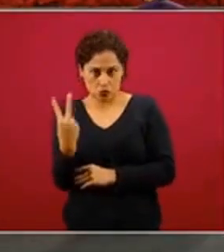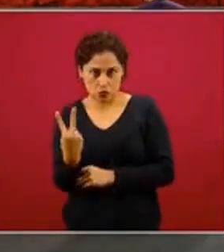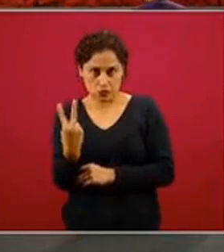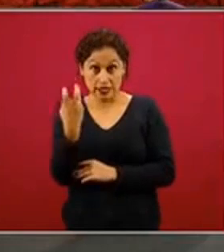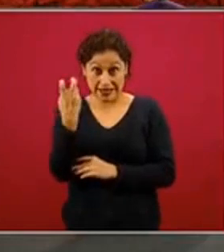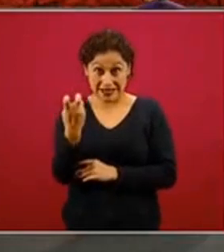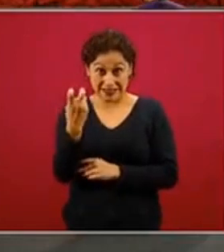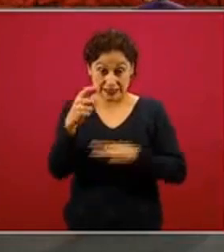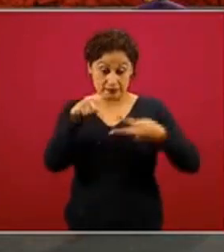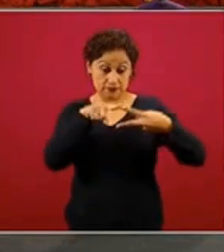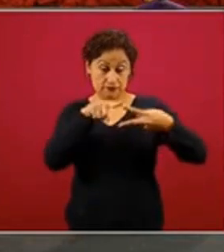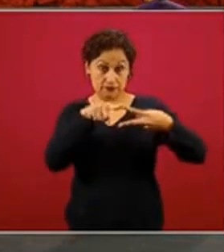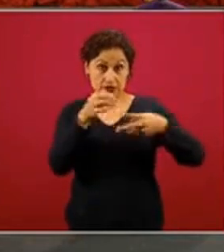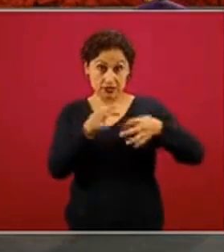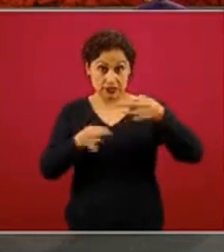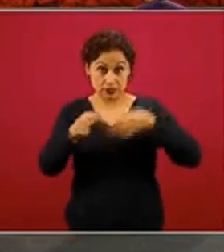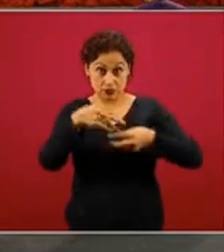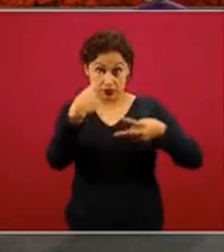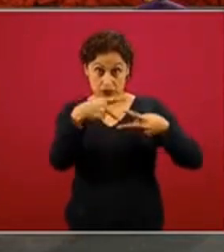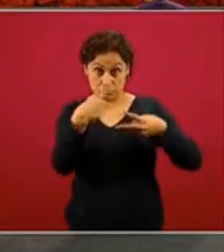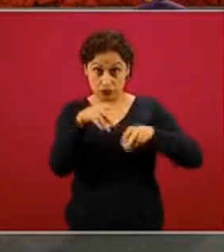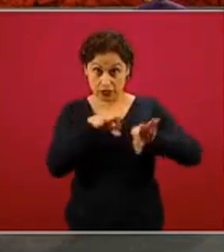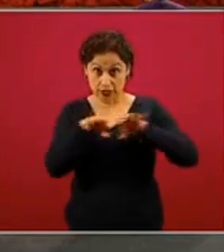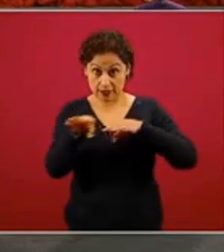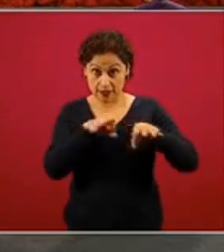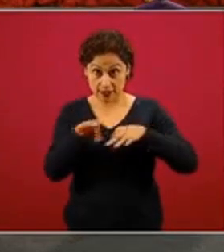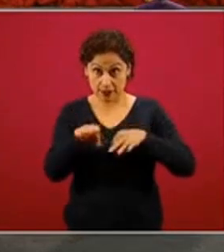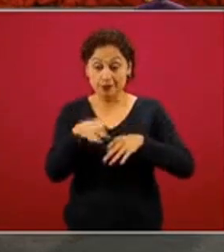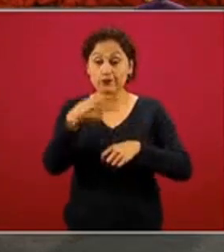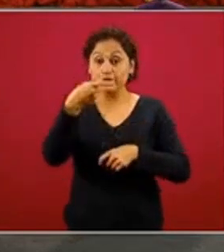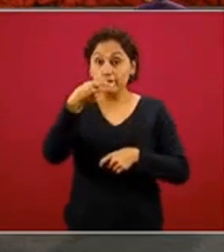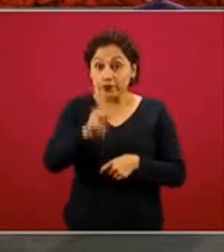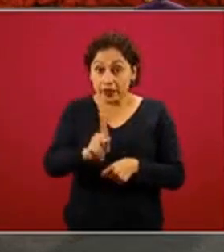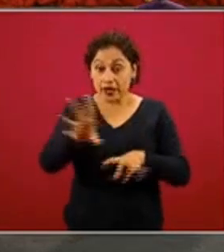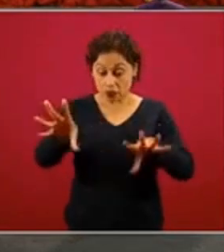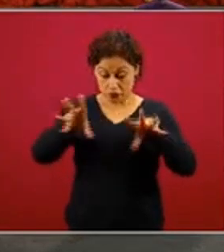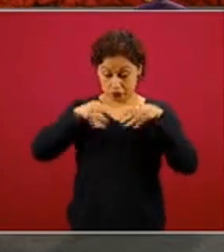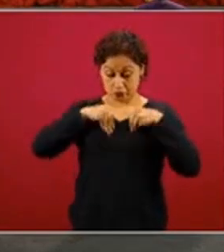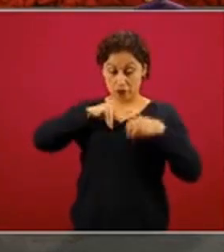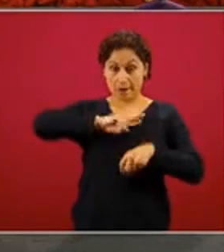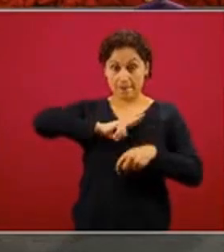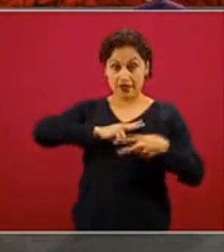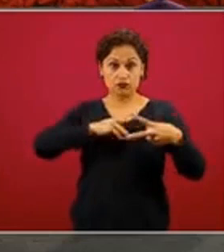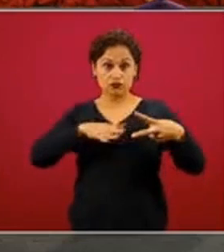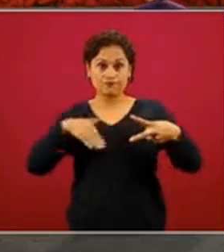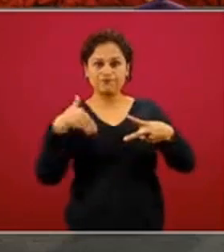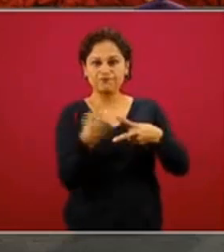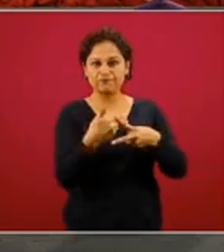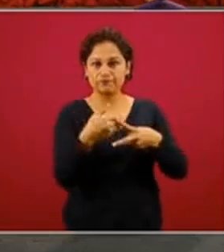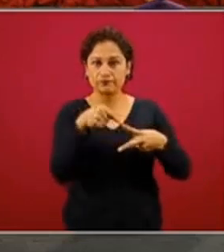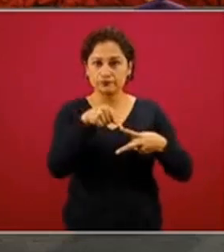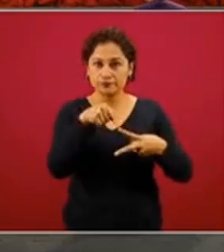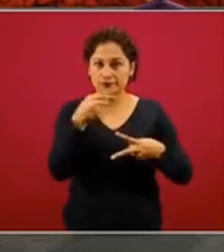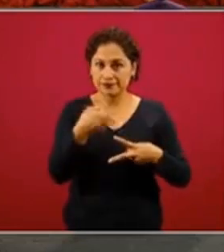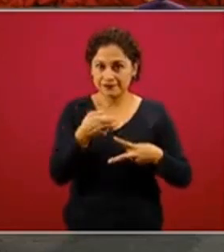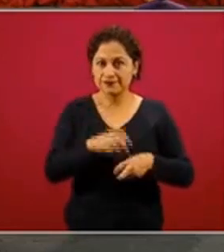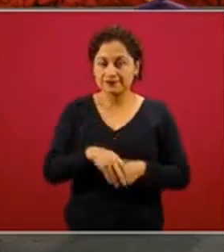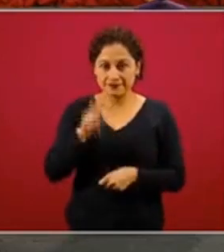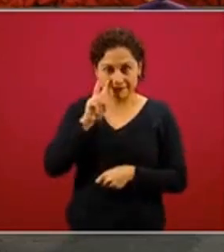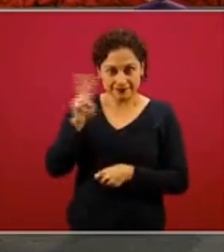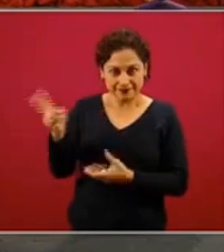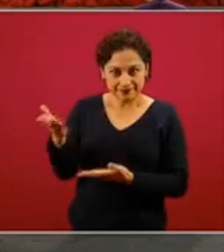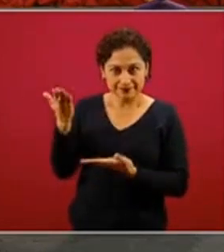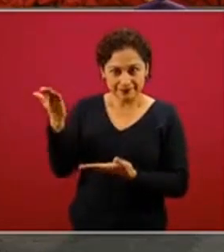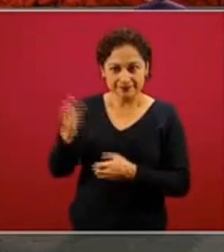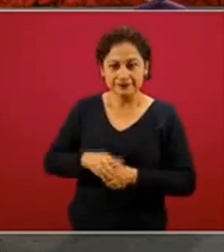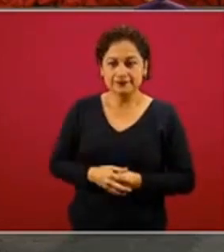2 se vuelve el blanco directo del virus. ¿Por qué? van a ver ustedes, y aquí está representado, además,